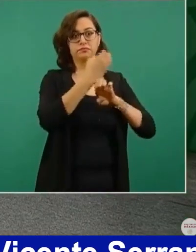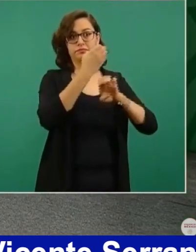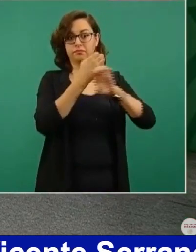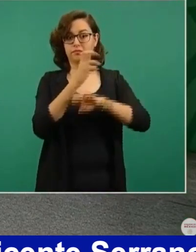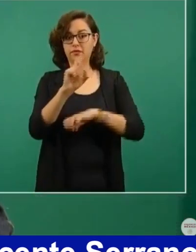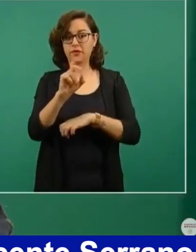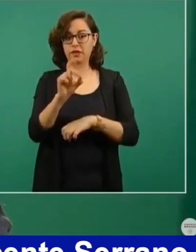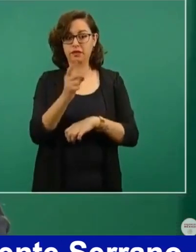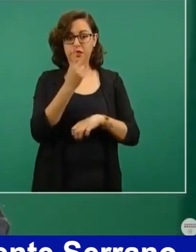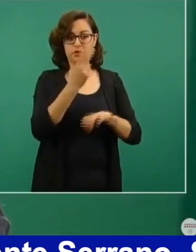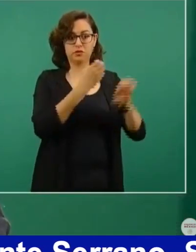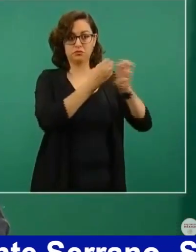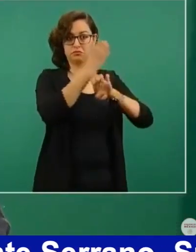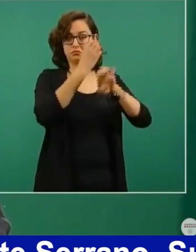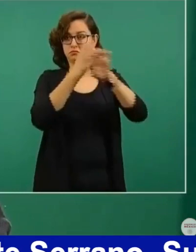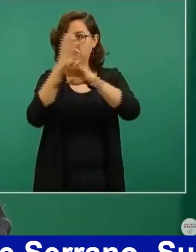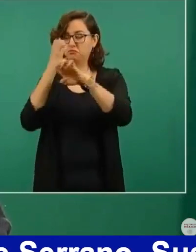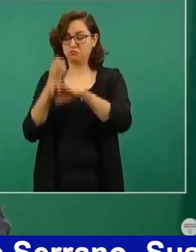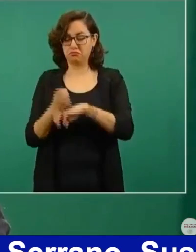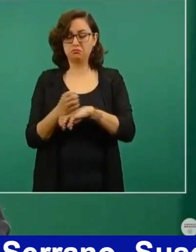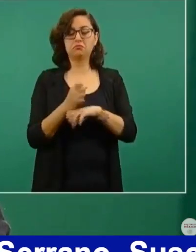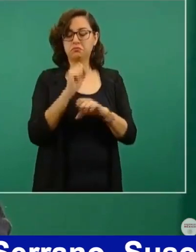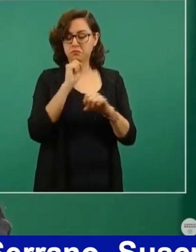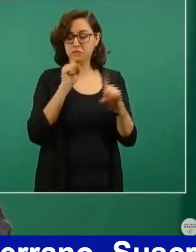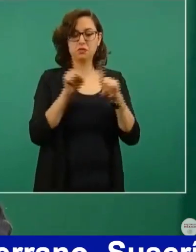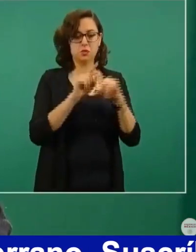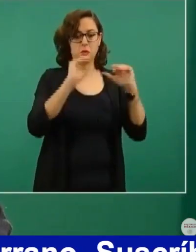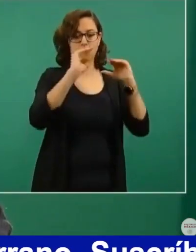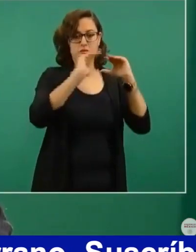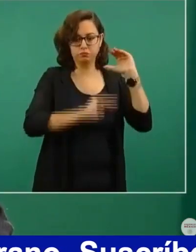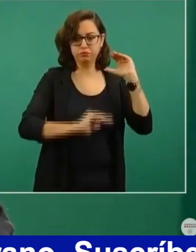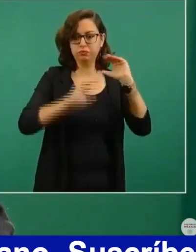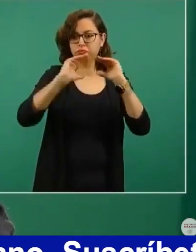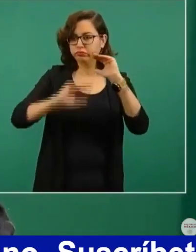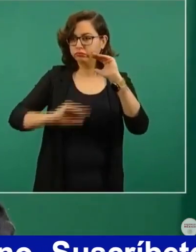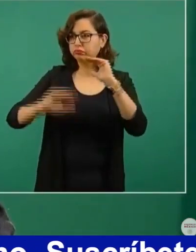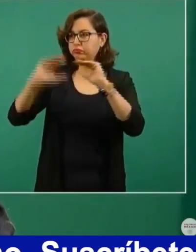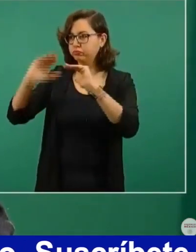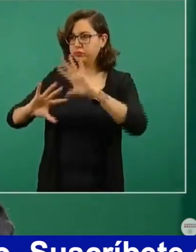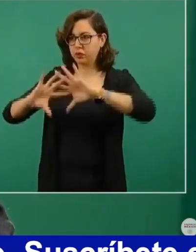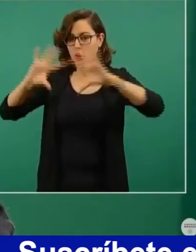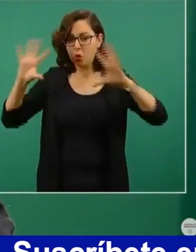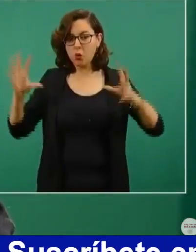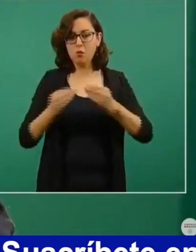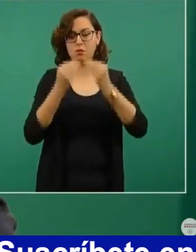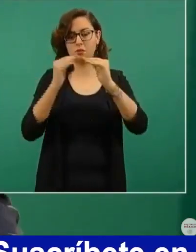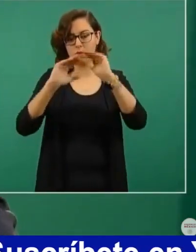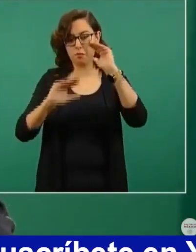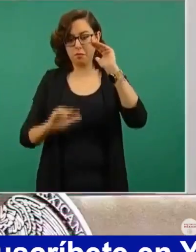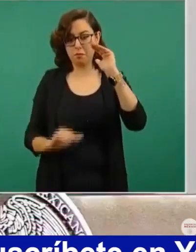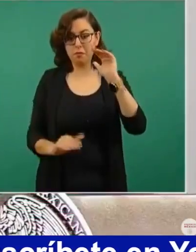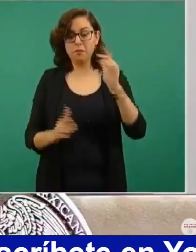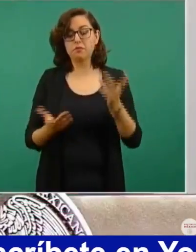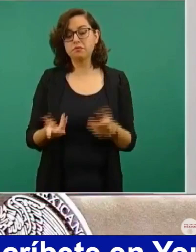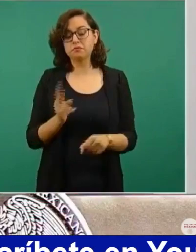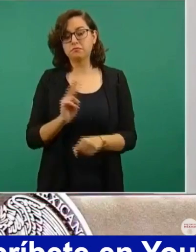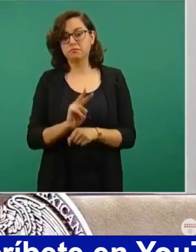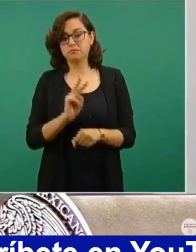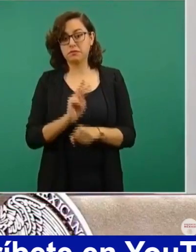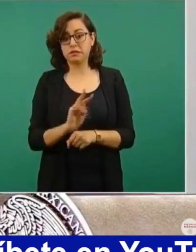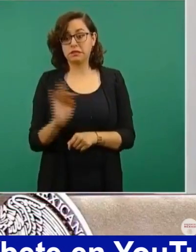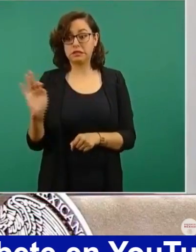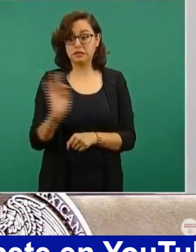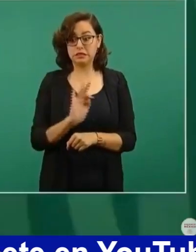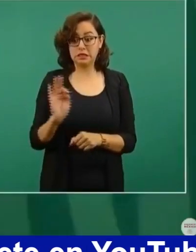reducción durante estas 6 semanas y estaremos muy atentos de que pudiera haber signos de